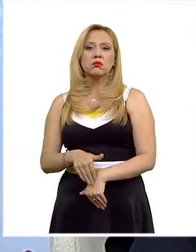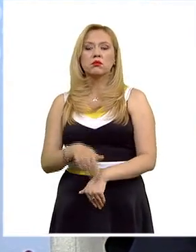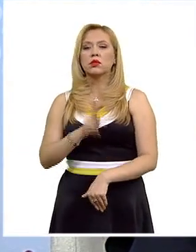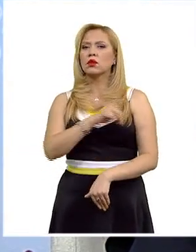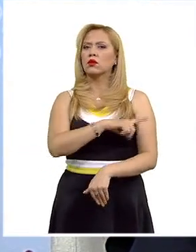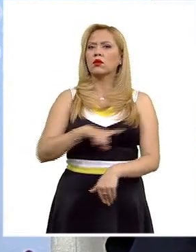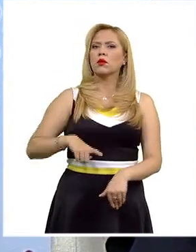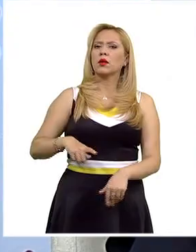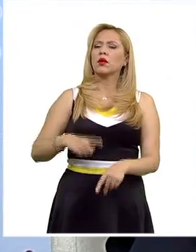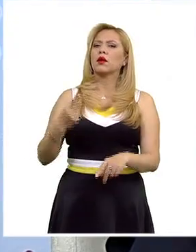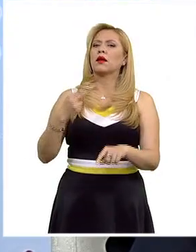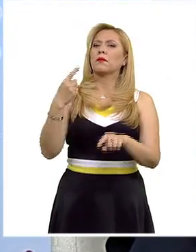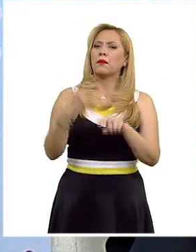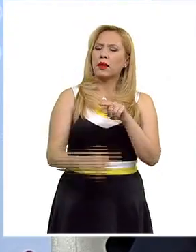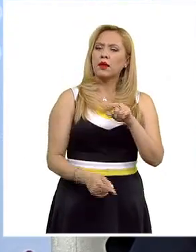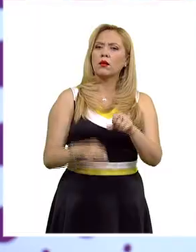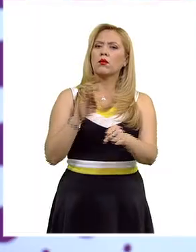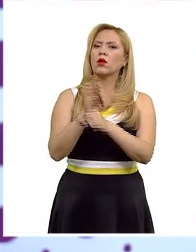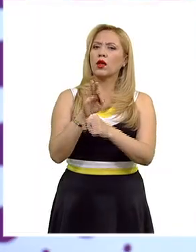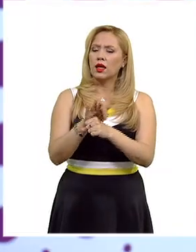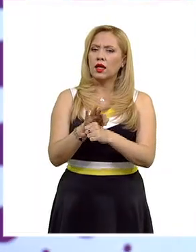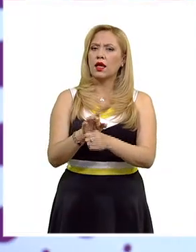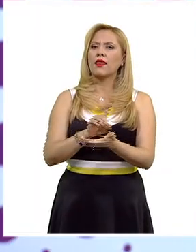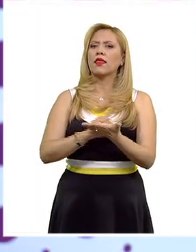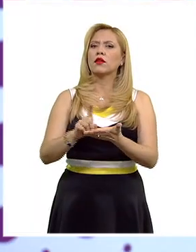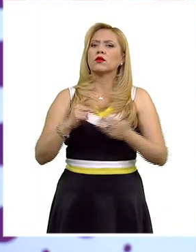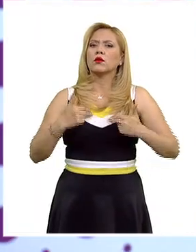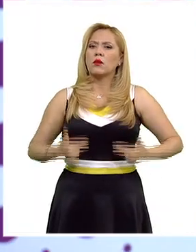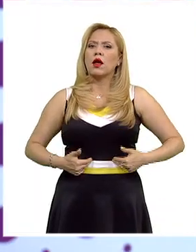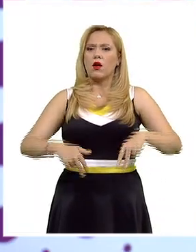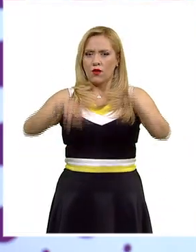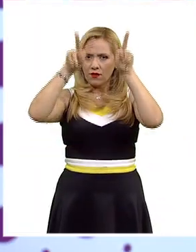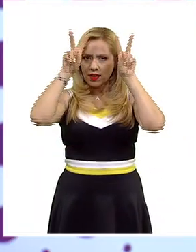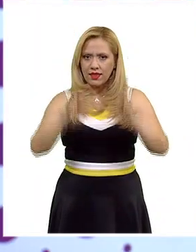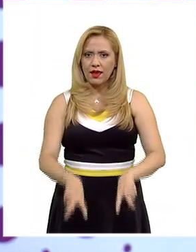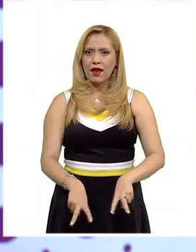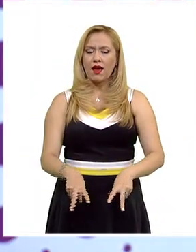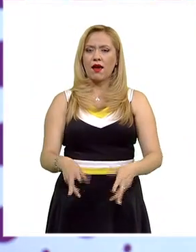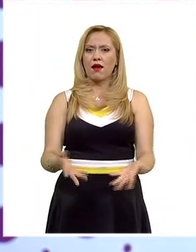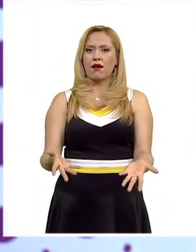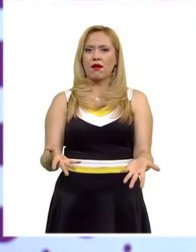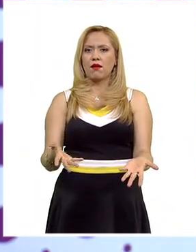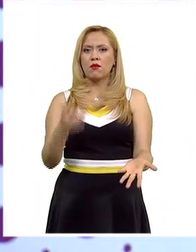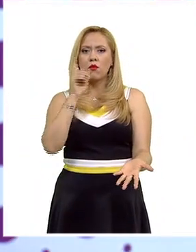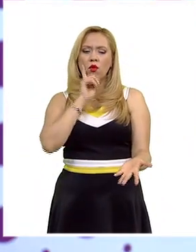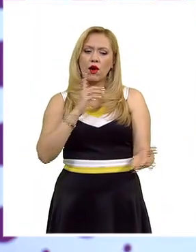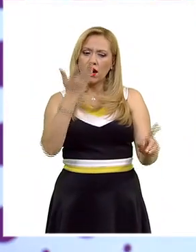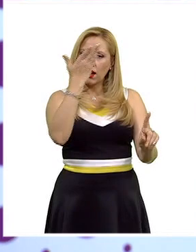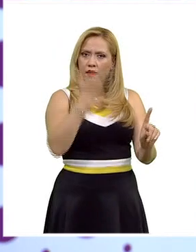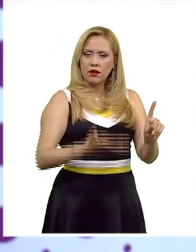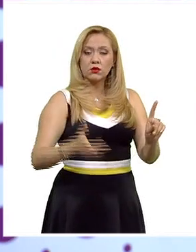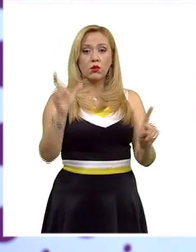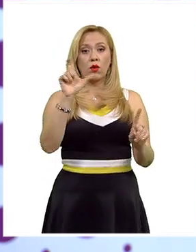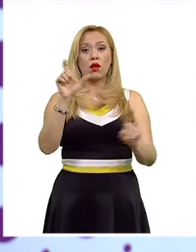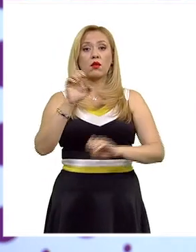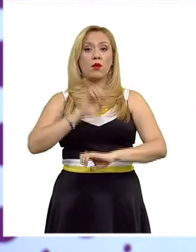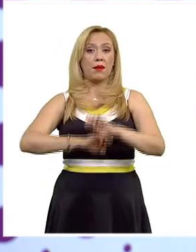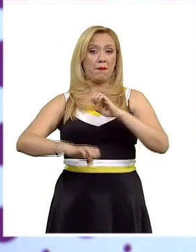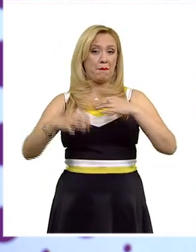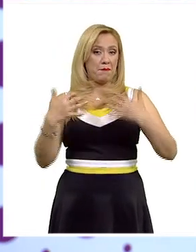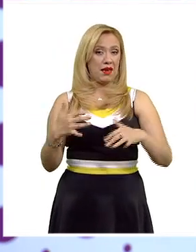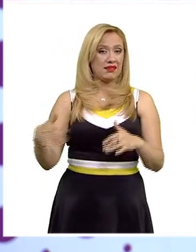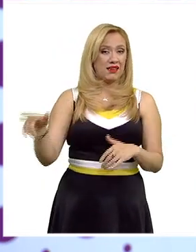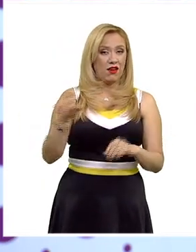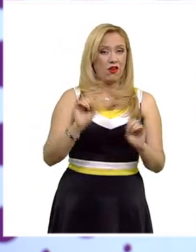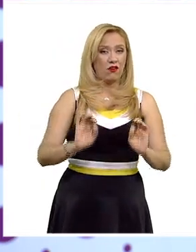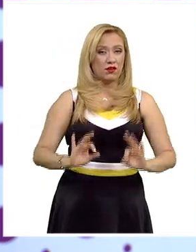de proteger, que los derechos humanos sean una realidad para las mujeres. Entonces, cuando las empresas no están haciendo lo que